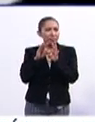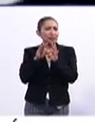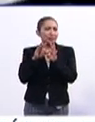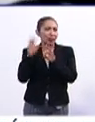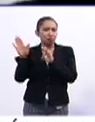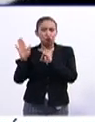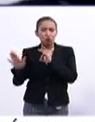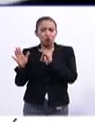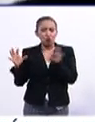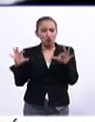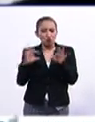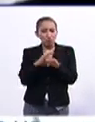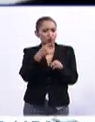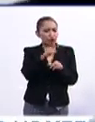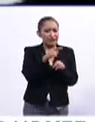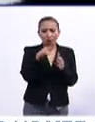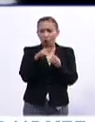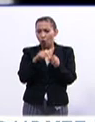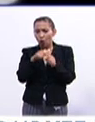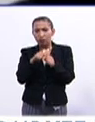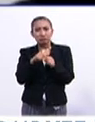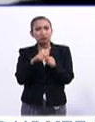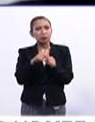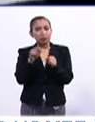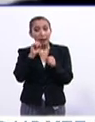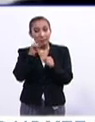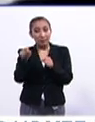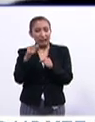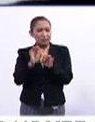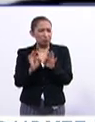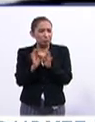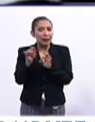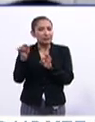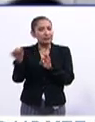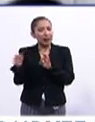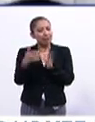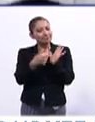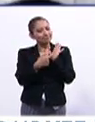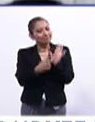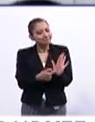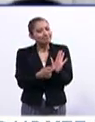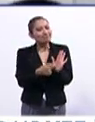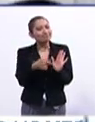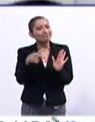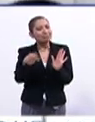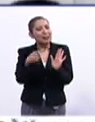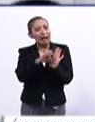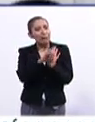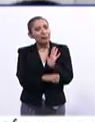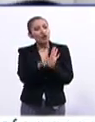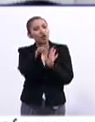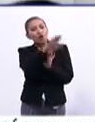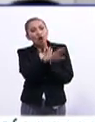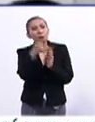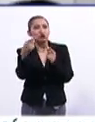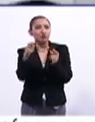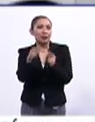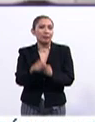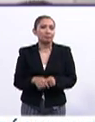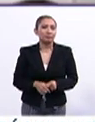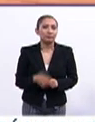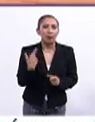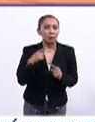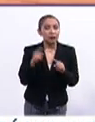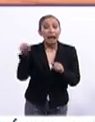por la sinestesia era también de suma importancia el ejemplificar lo con la